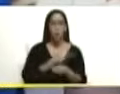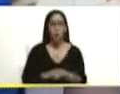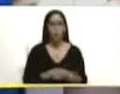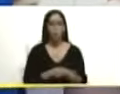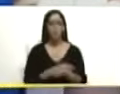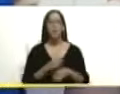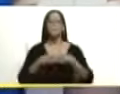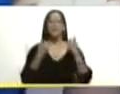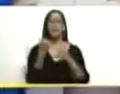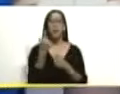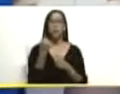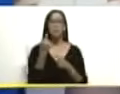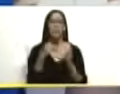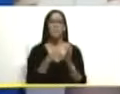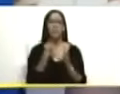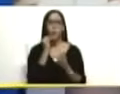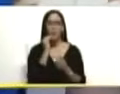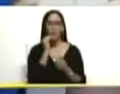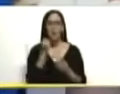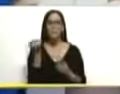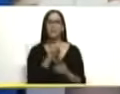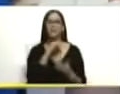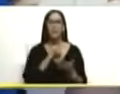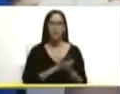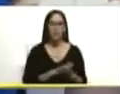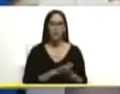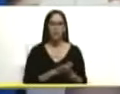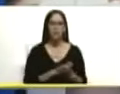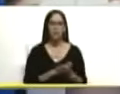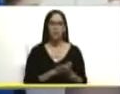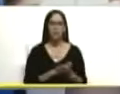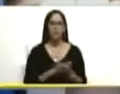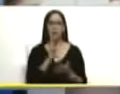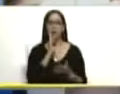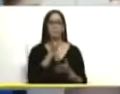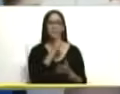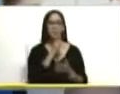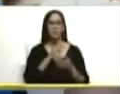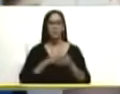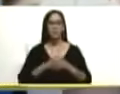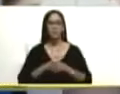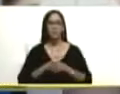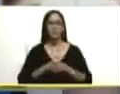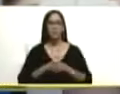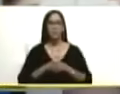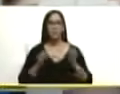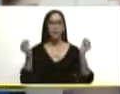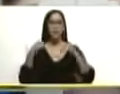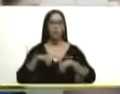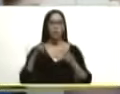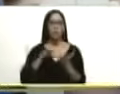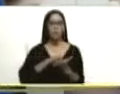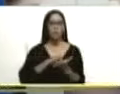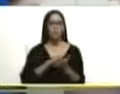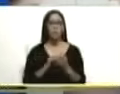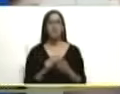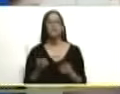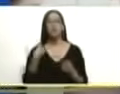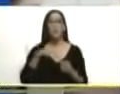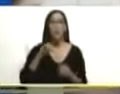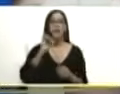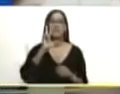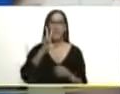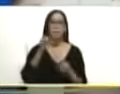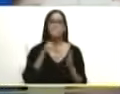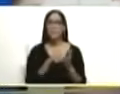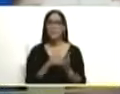Más de 11.000 jóvenes asesinados en esta última etapa de los apellidos y del pacto de punto fijo, de los cuales hay 3.000 que